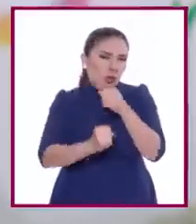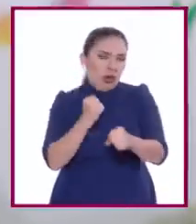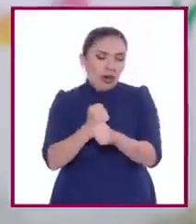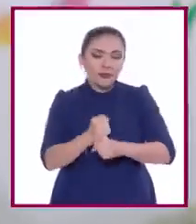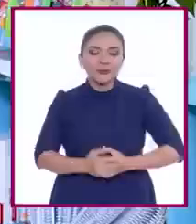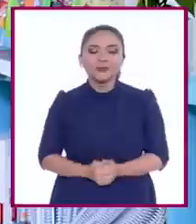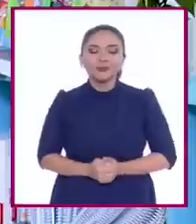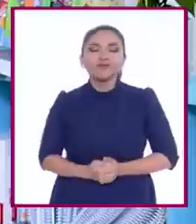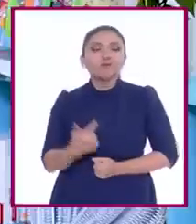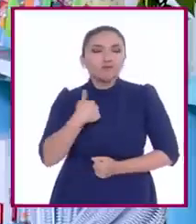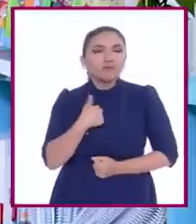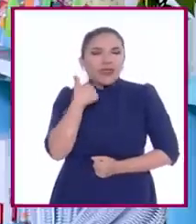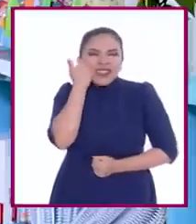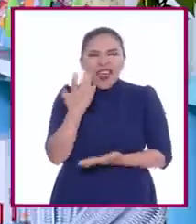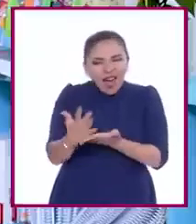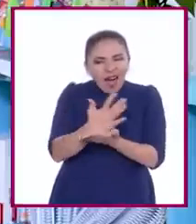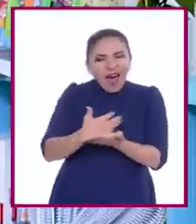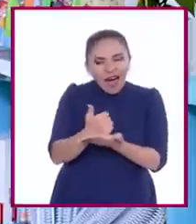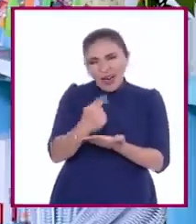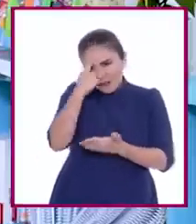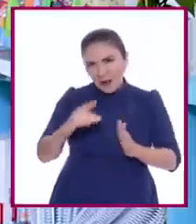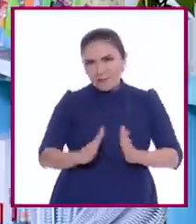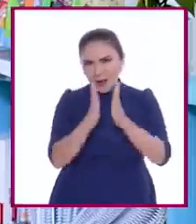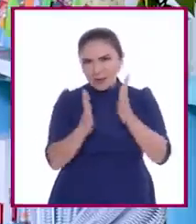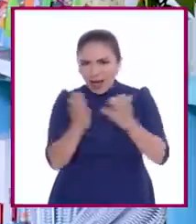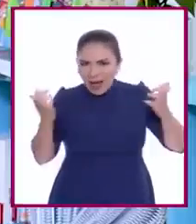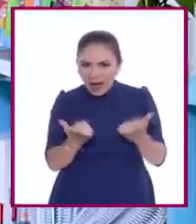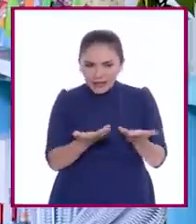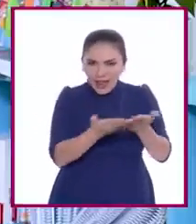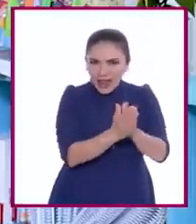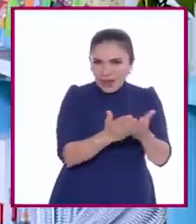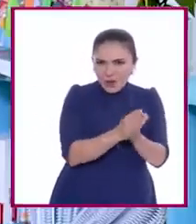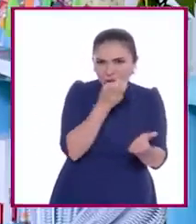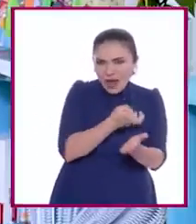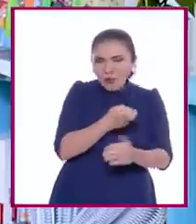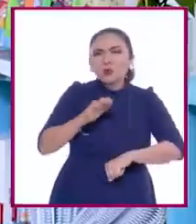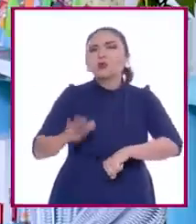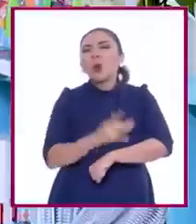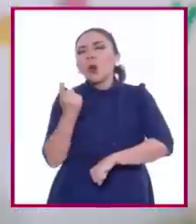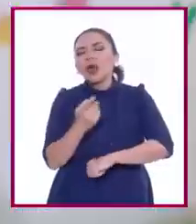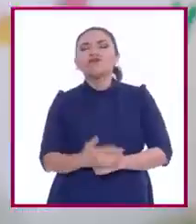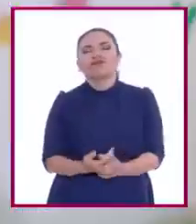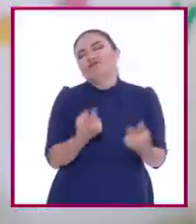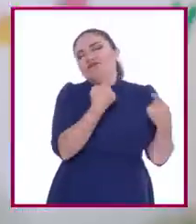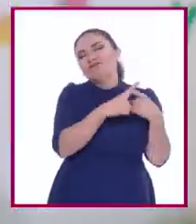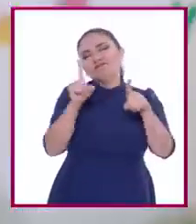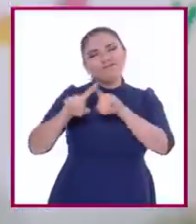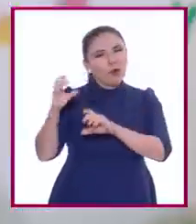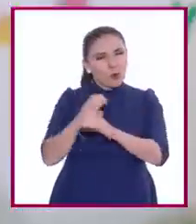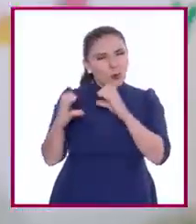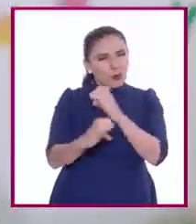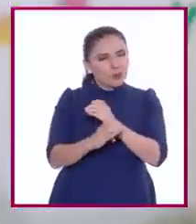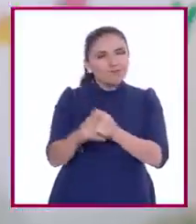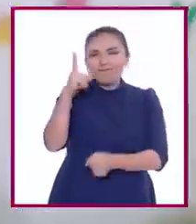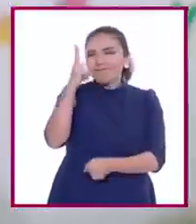por varios años. Lo que me motivó a participar en los libros de texto fueron varias